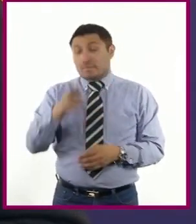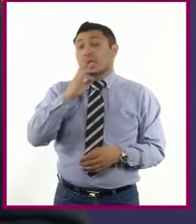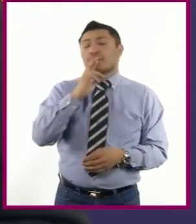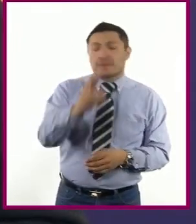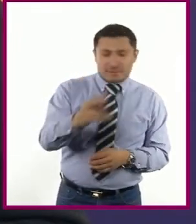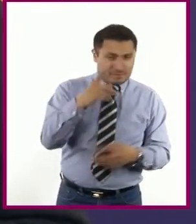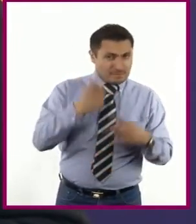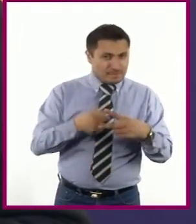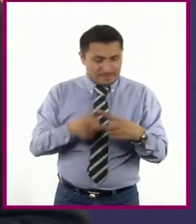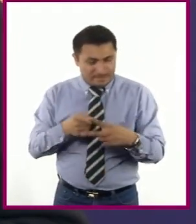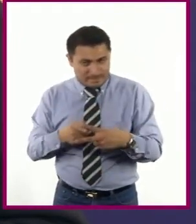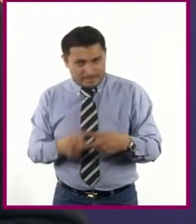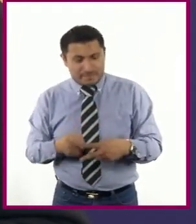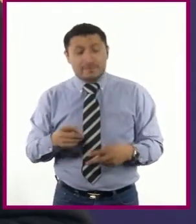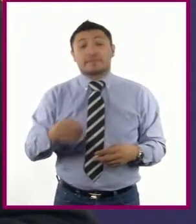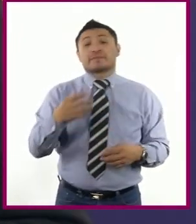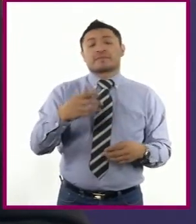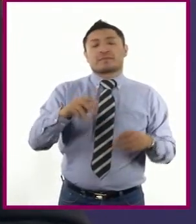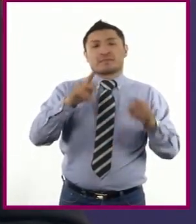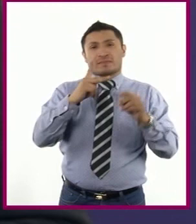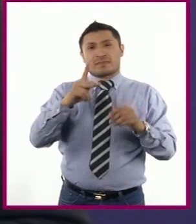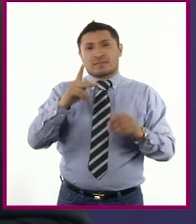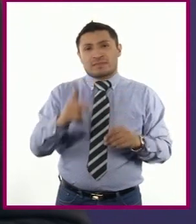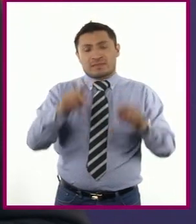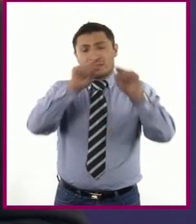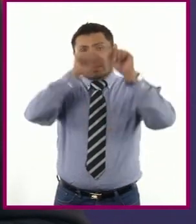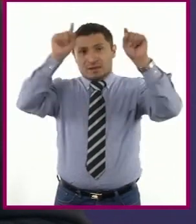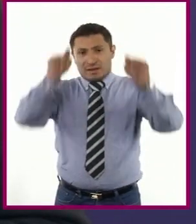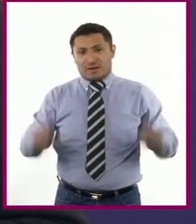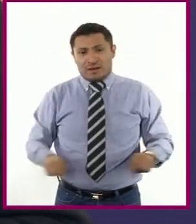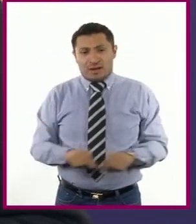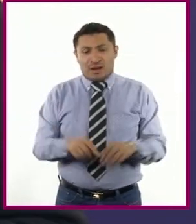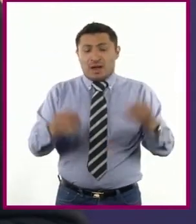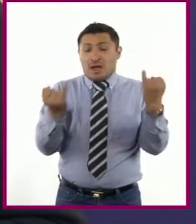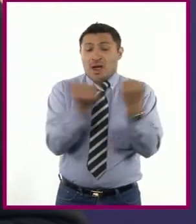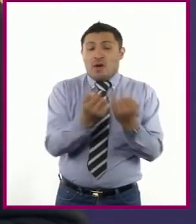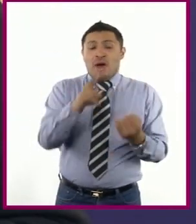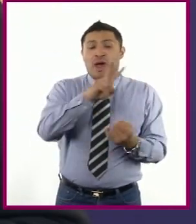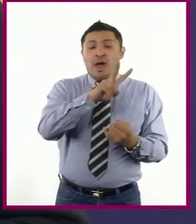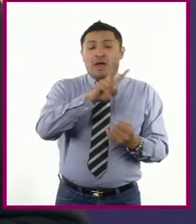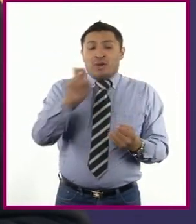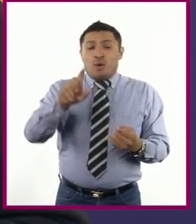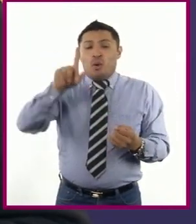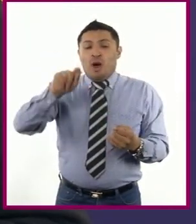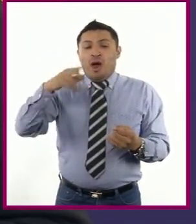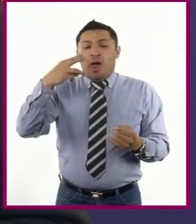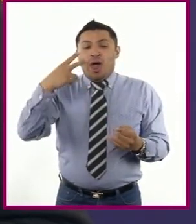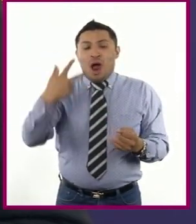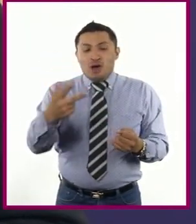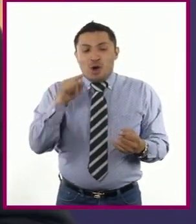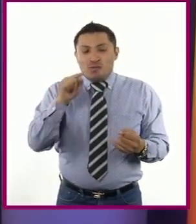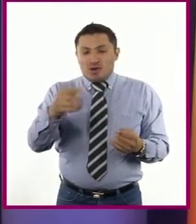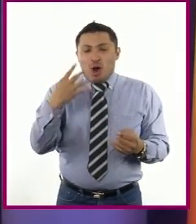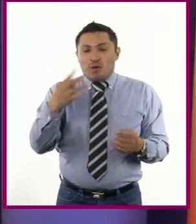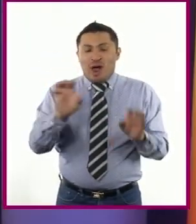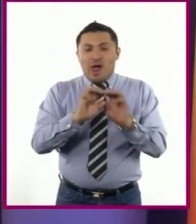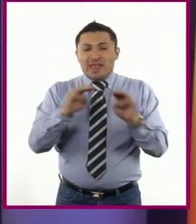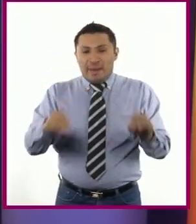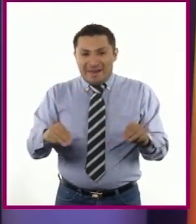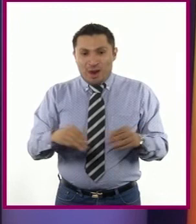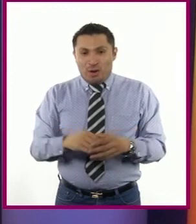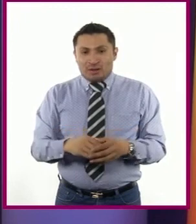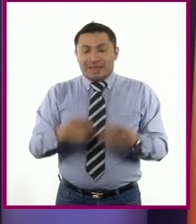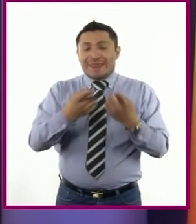las operaciones, el perímetro del rectángulo es igual a 278.4 centímetros.